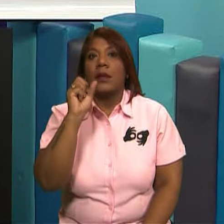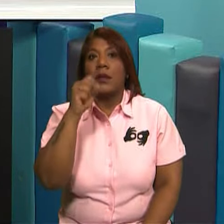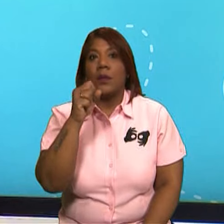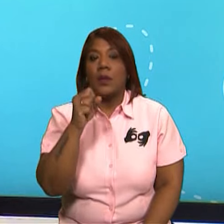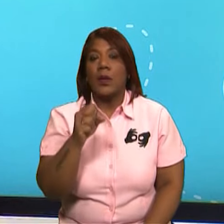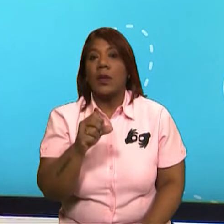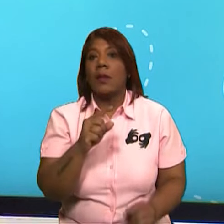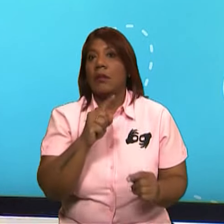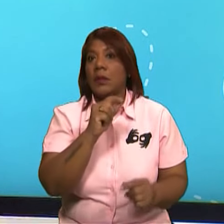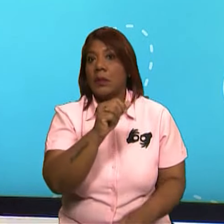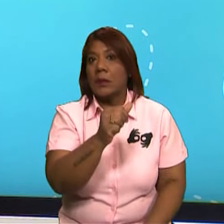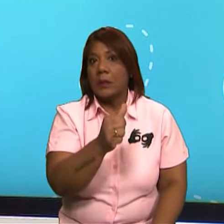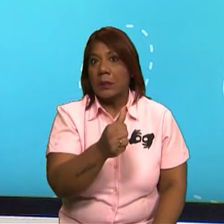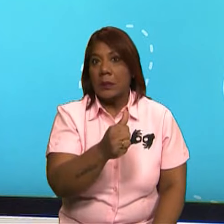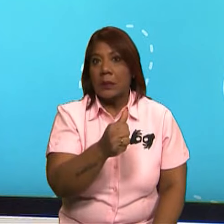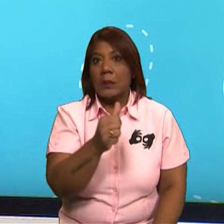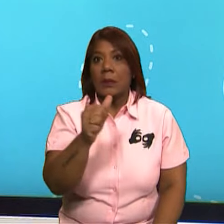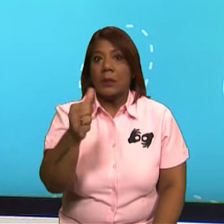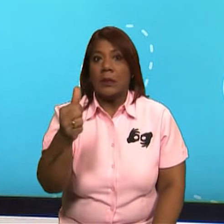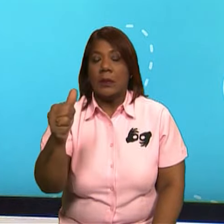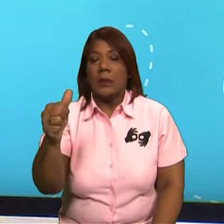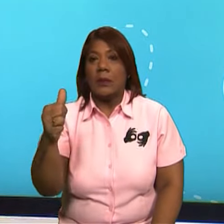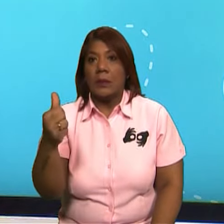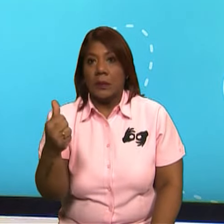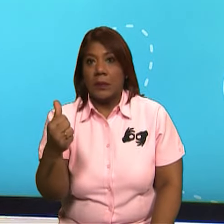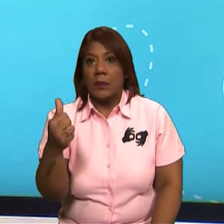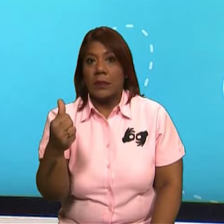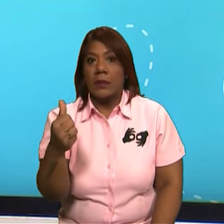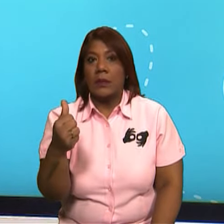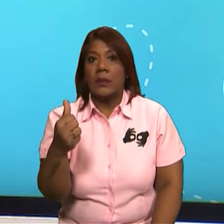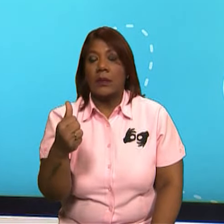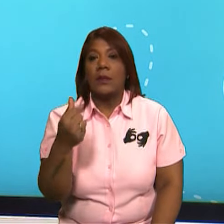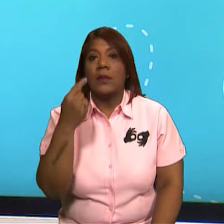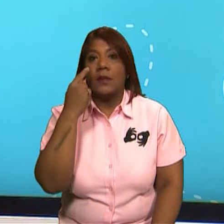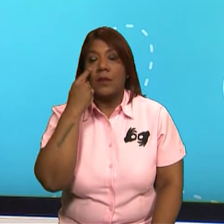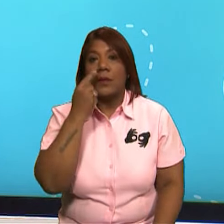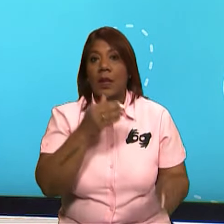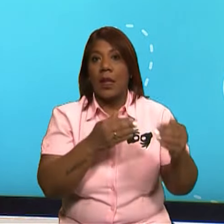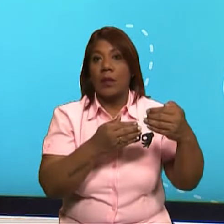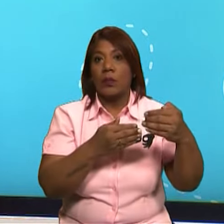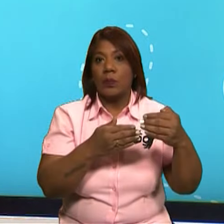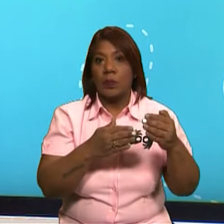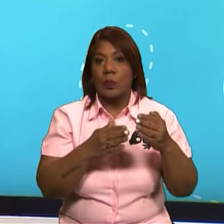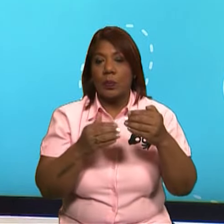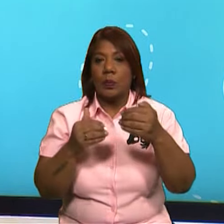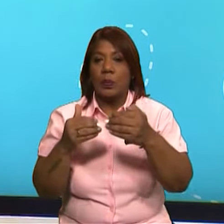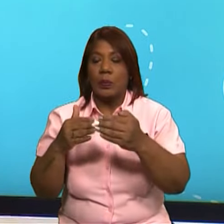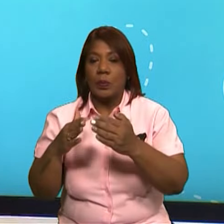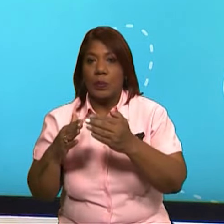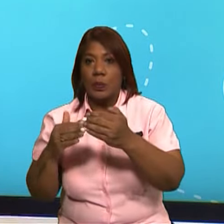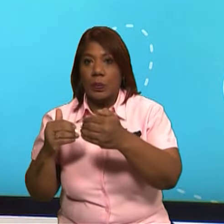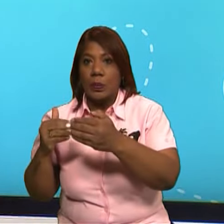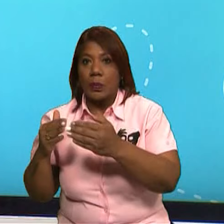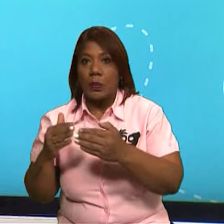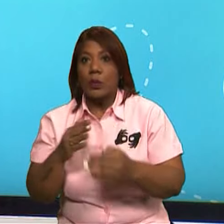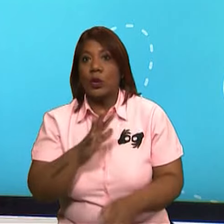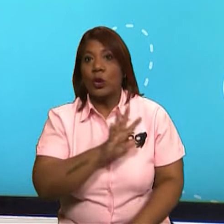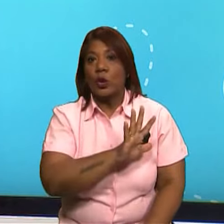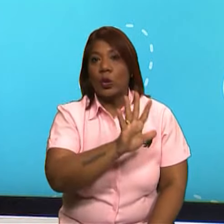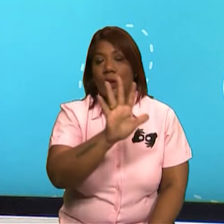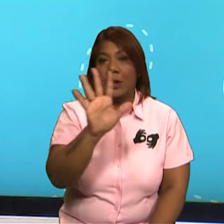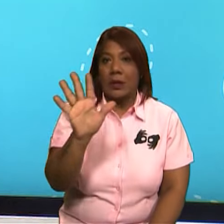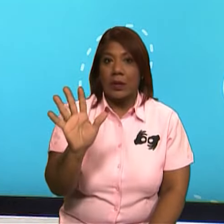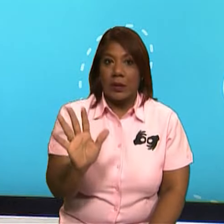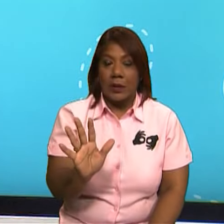recipientes, el número 5 me indica cómo puede ser mi primera parte de la descomposición.